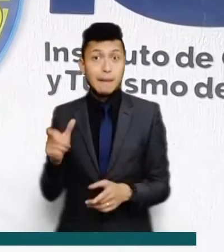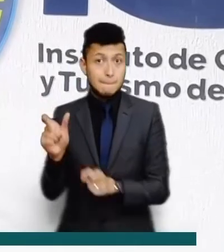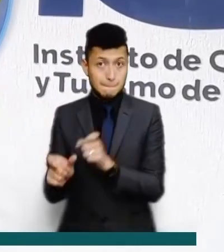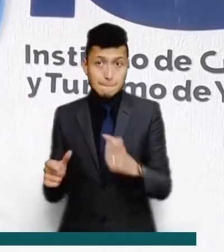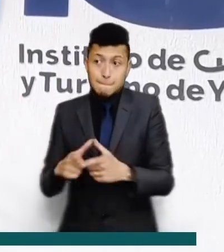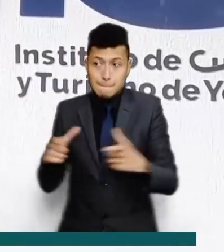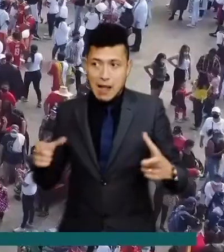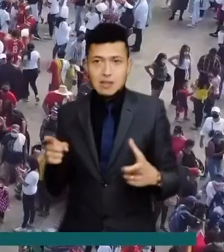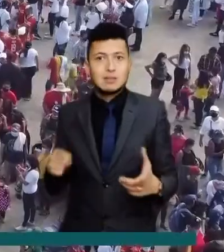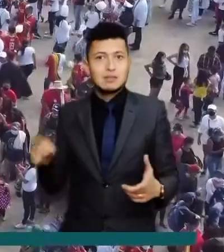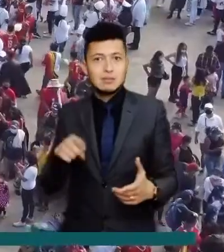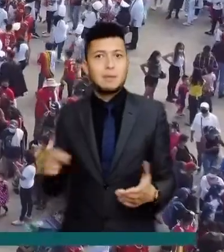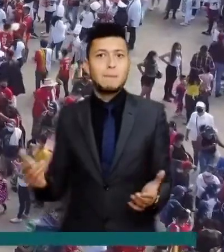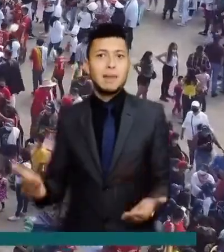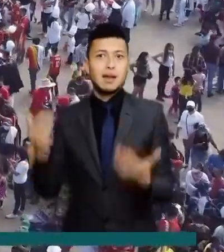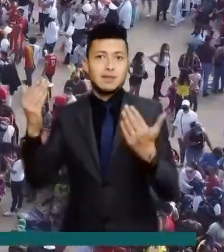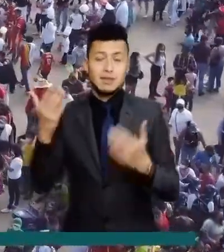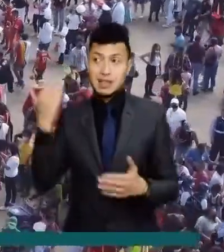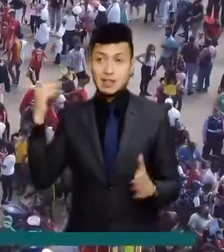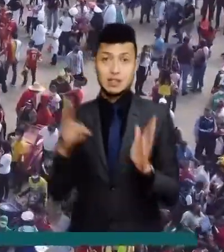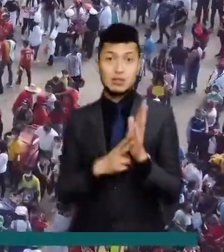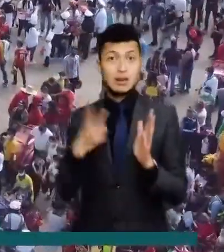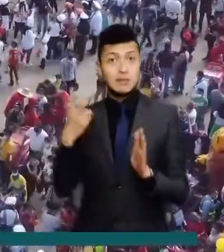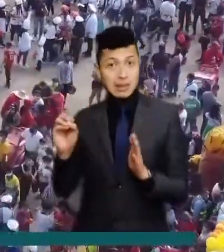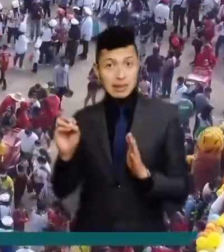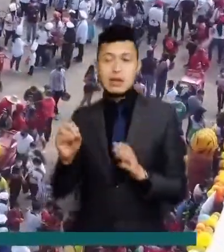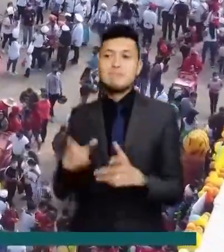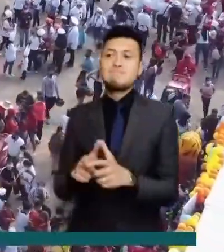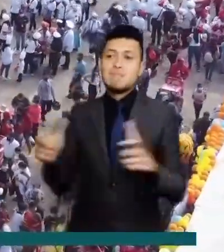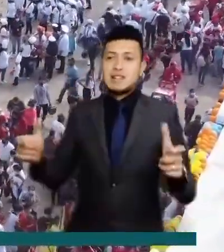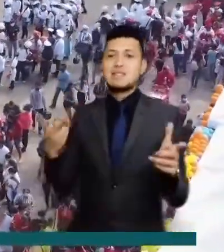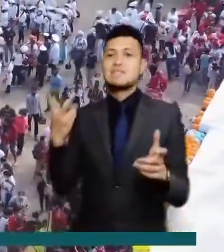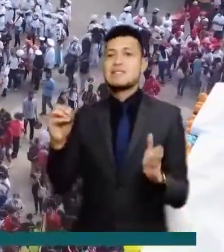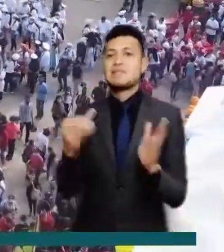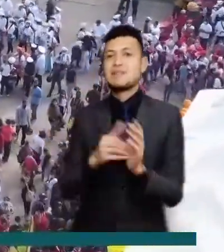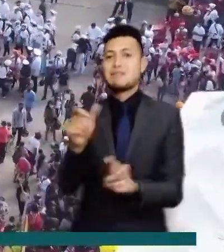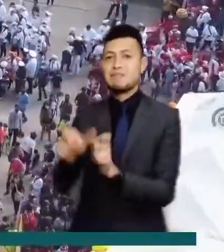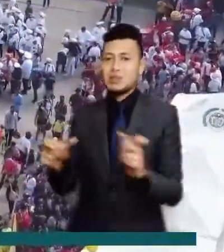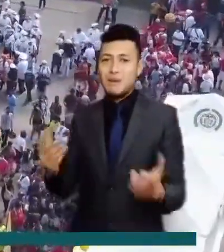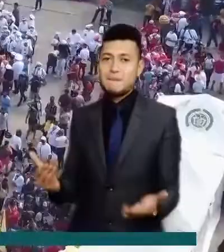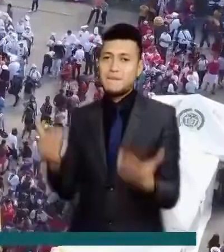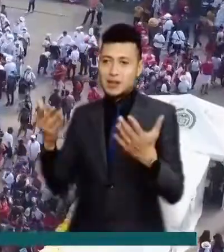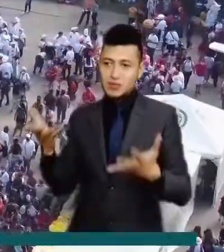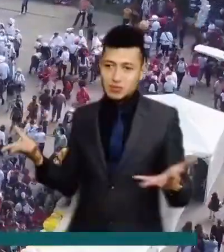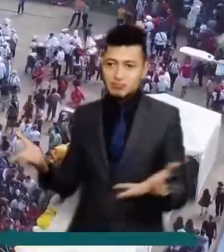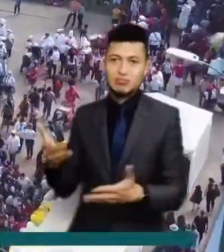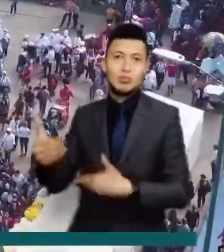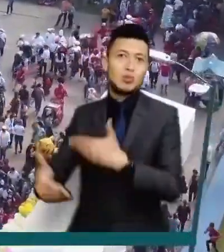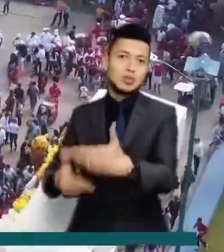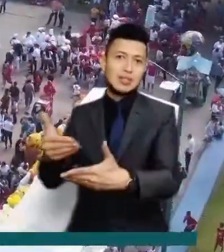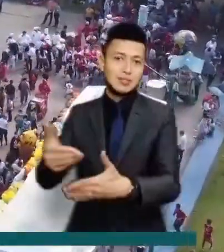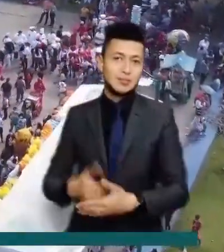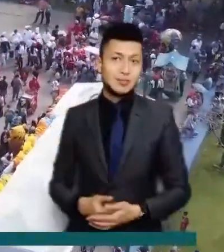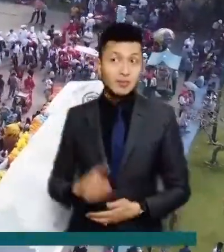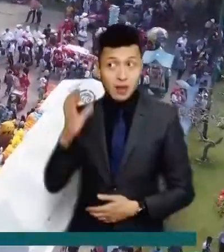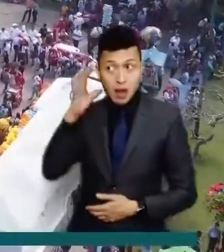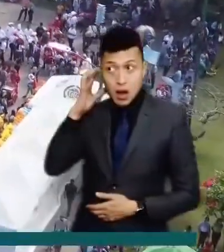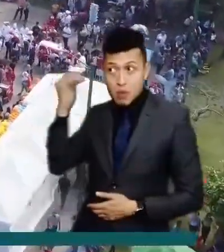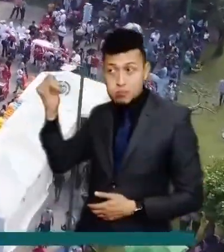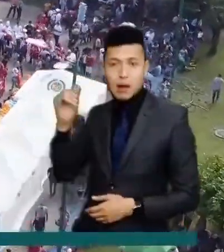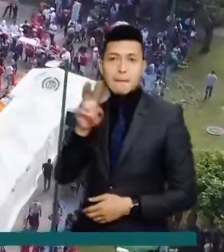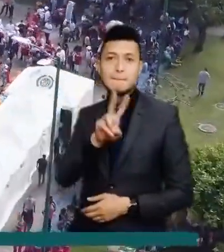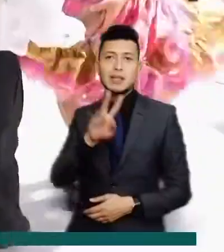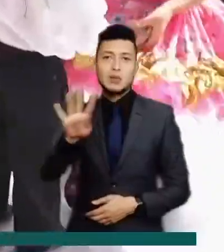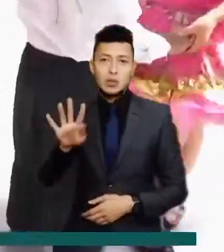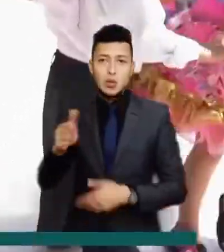el 2020 podemos decir que cerca de 20.000 personas se han beneficiado con estos procesos. En la actualidad se desarrollan 24